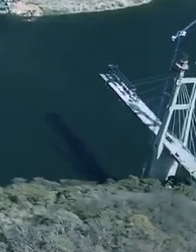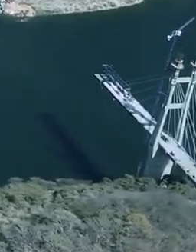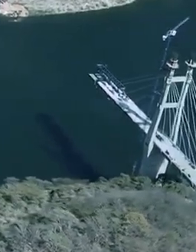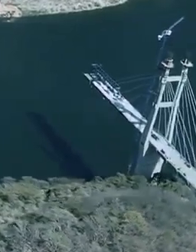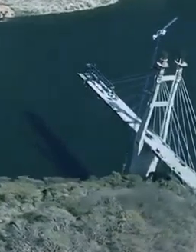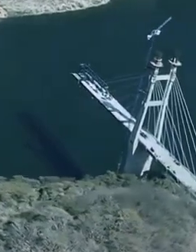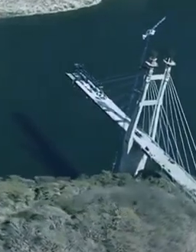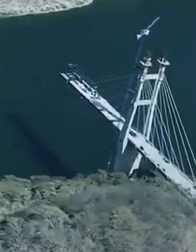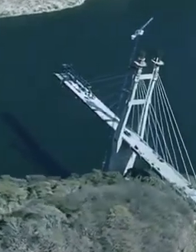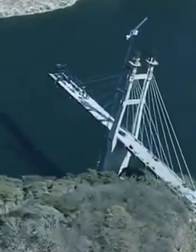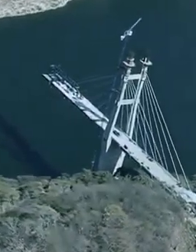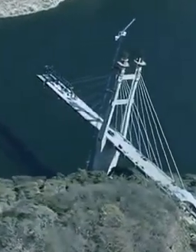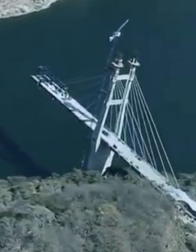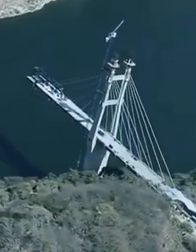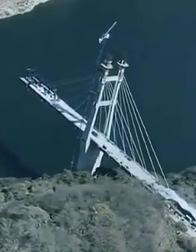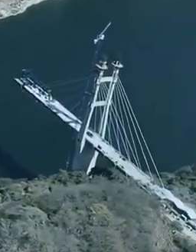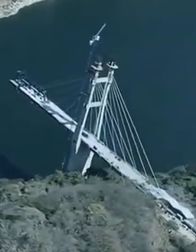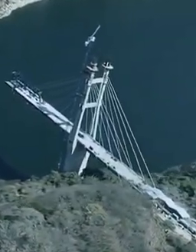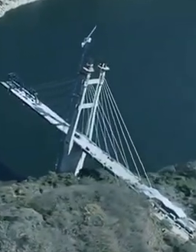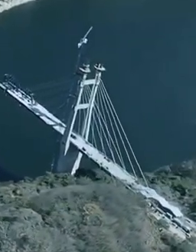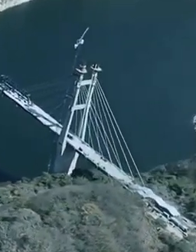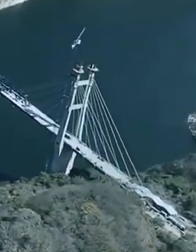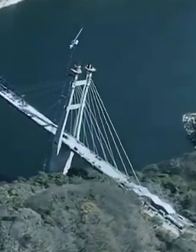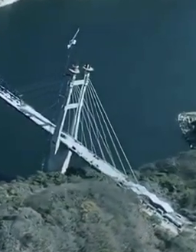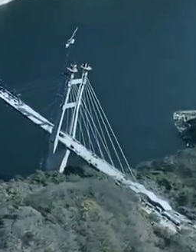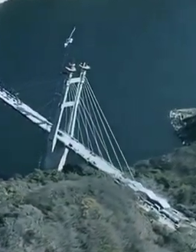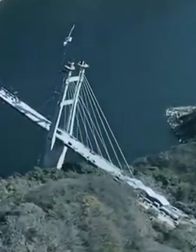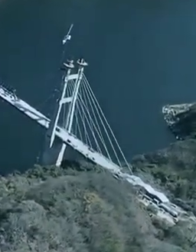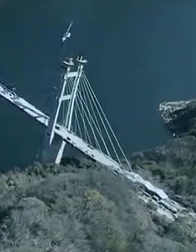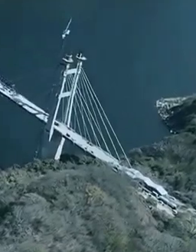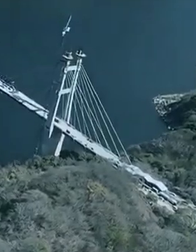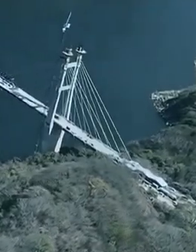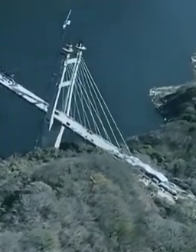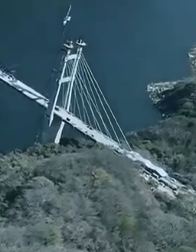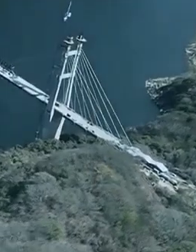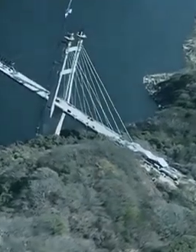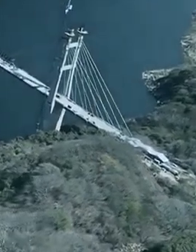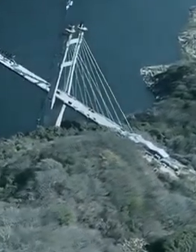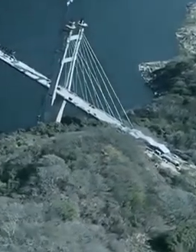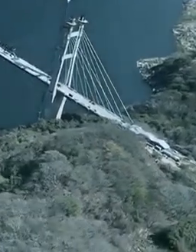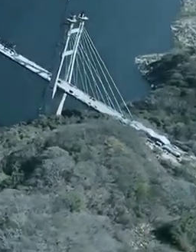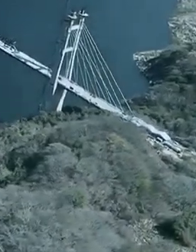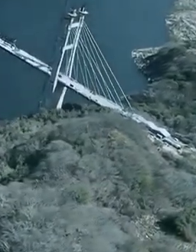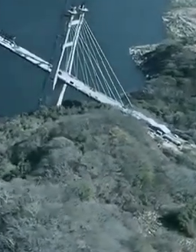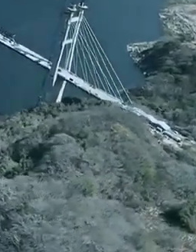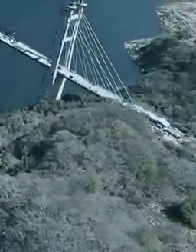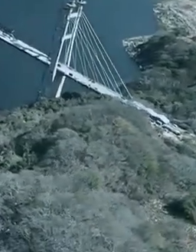Es donde hay más agua de todo México, esa presa.